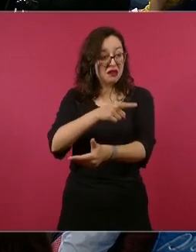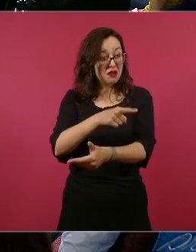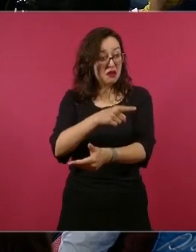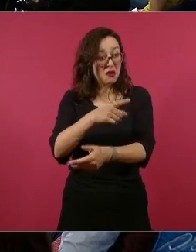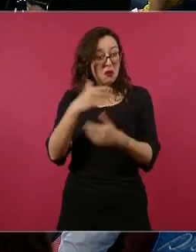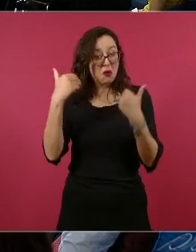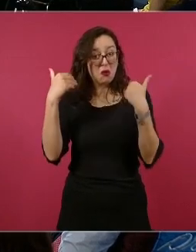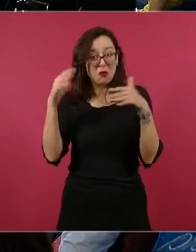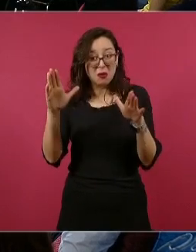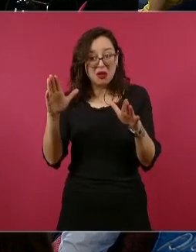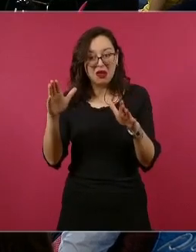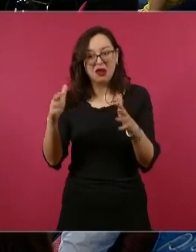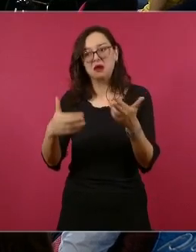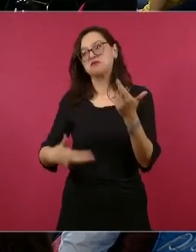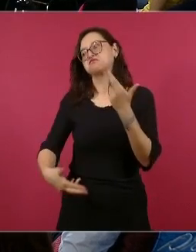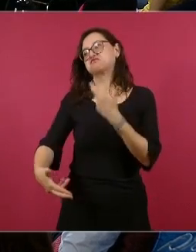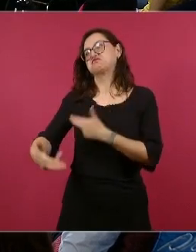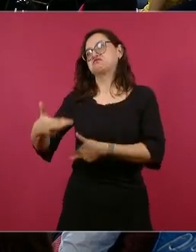ser